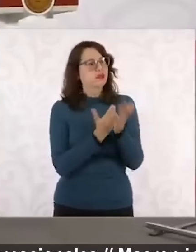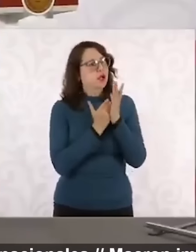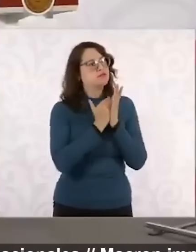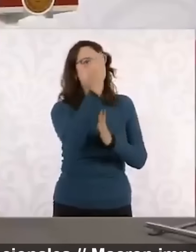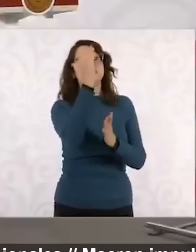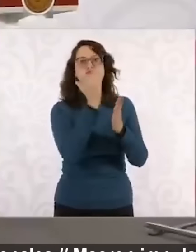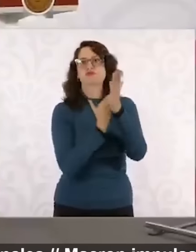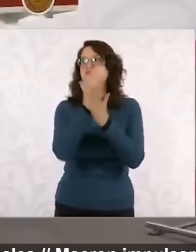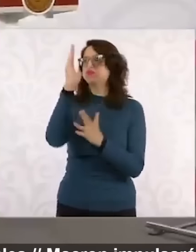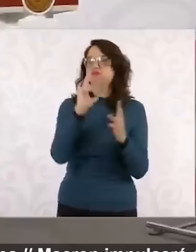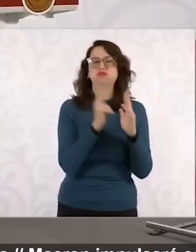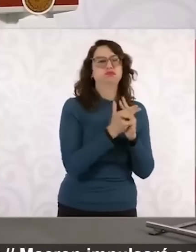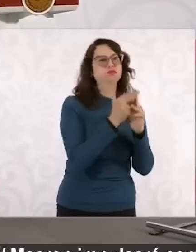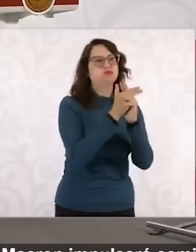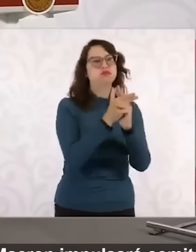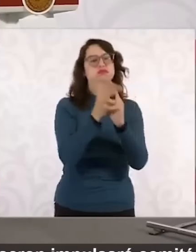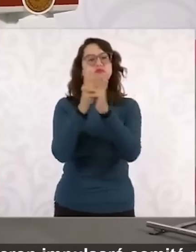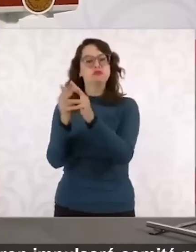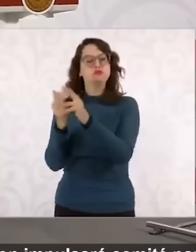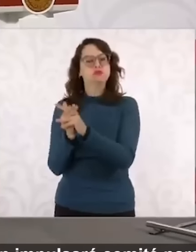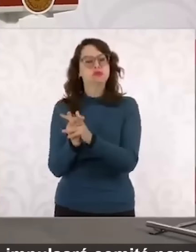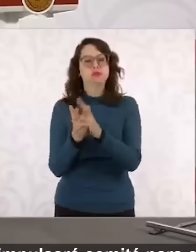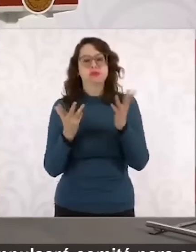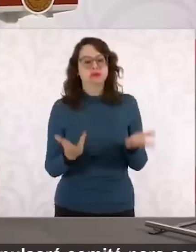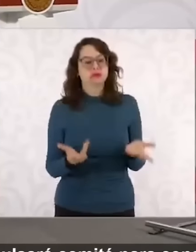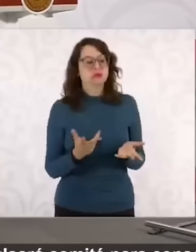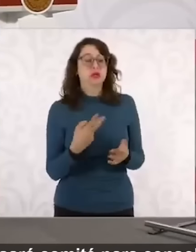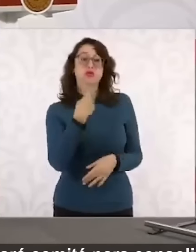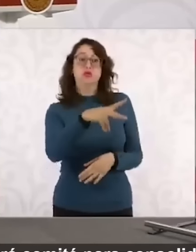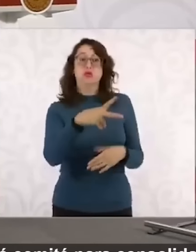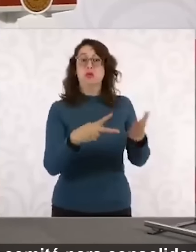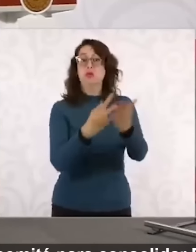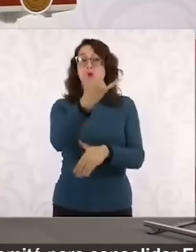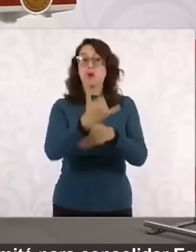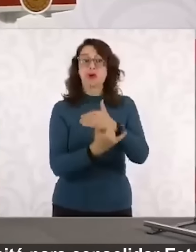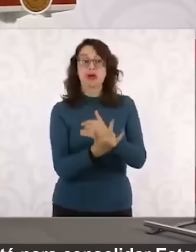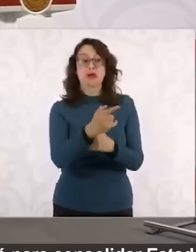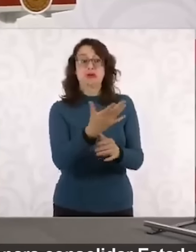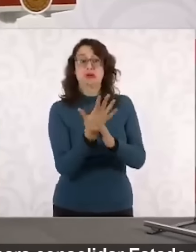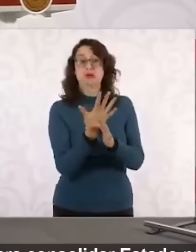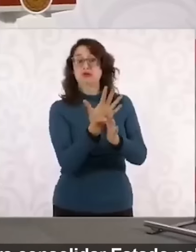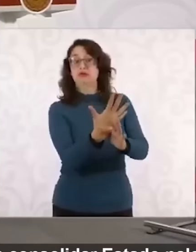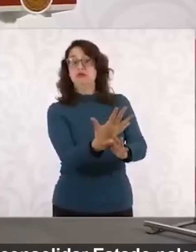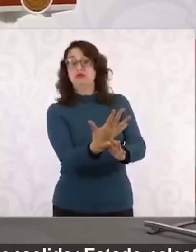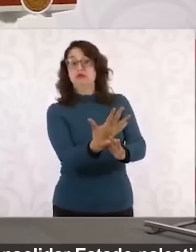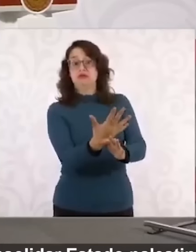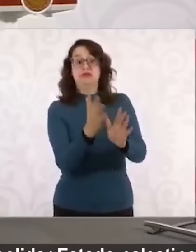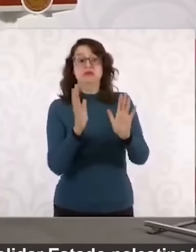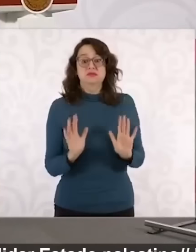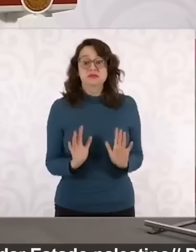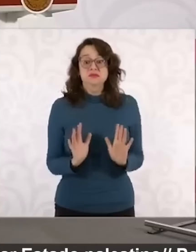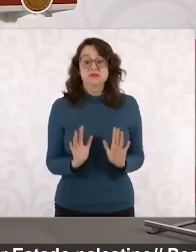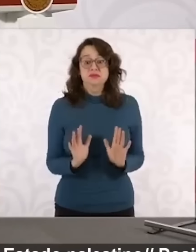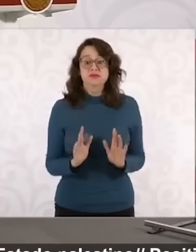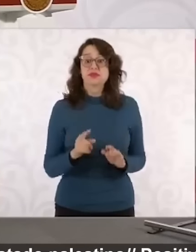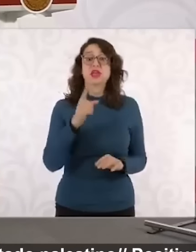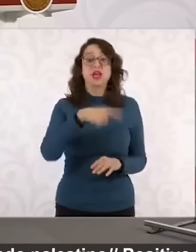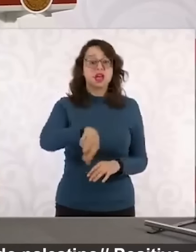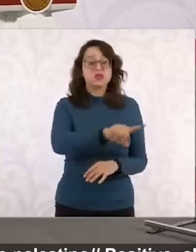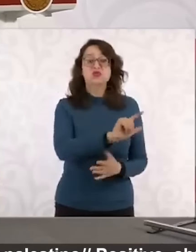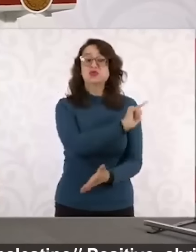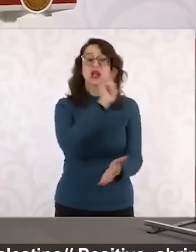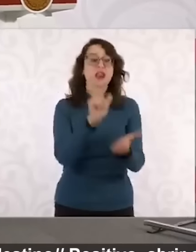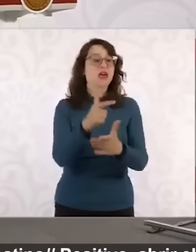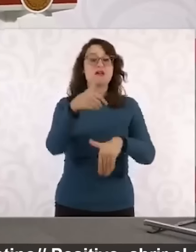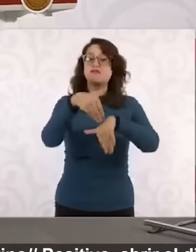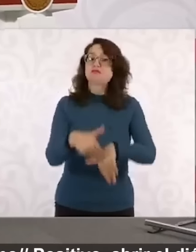aumentaron los homicidios. Ese es un proyecto que tiene que ver con la reivindicación de estar fuera de la